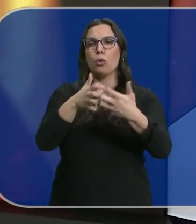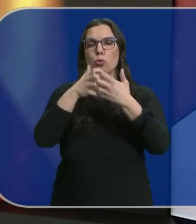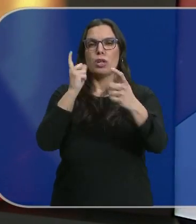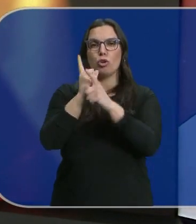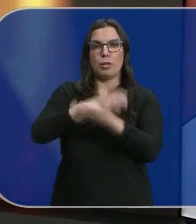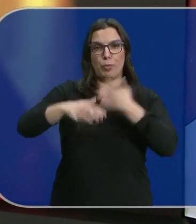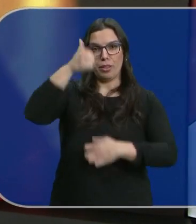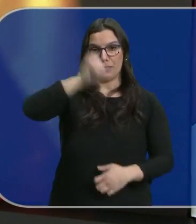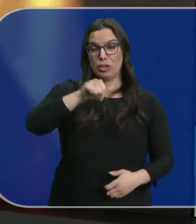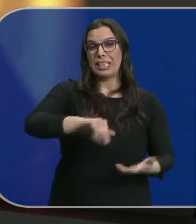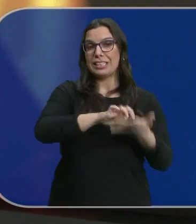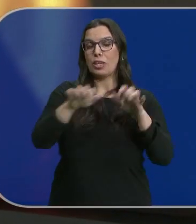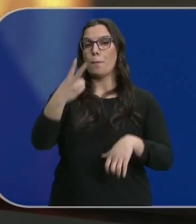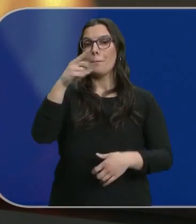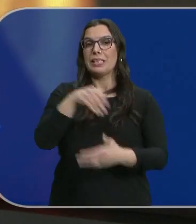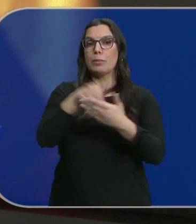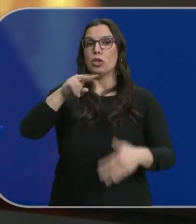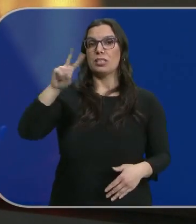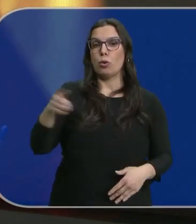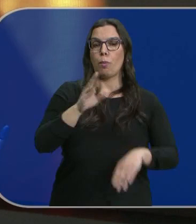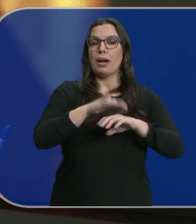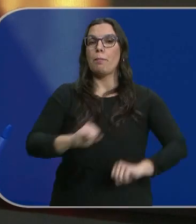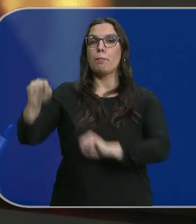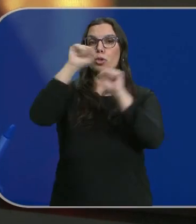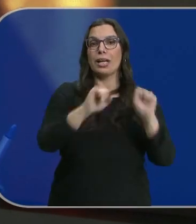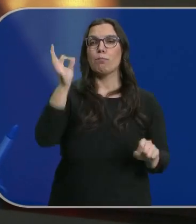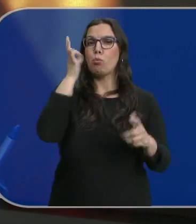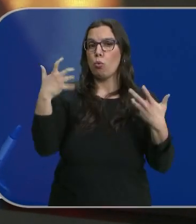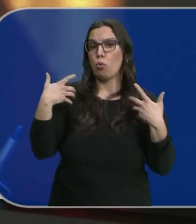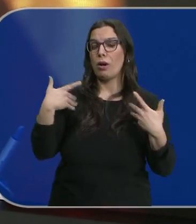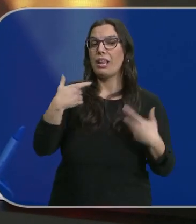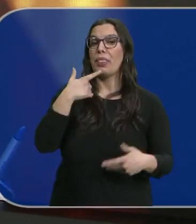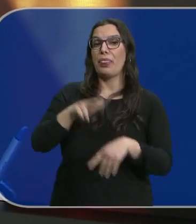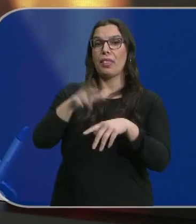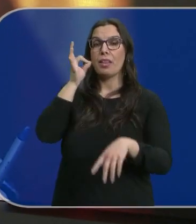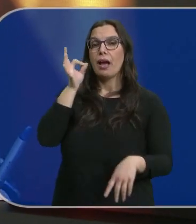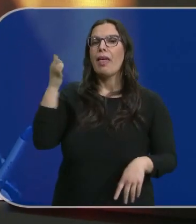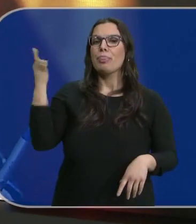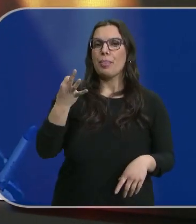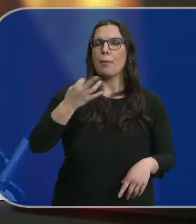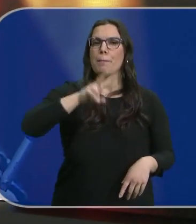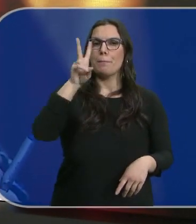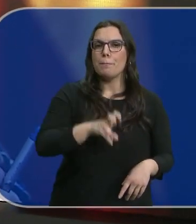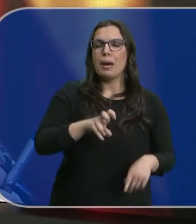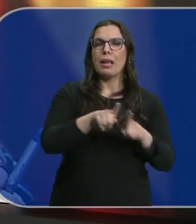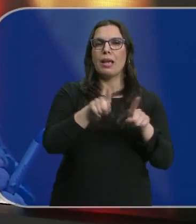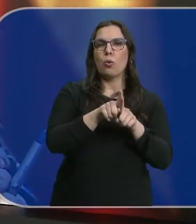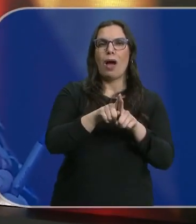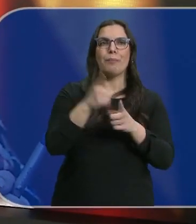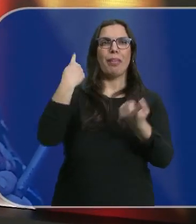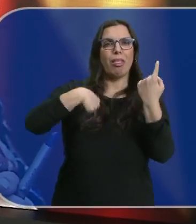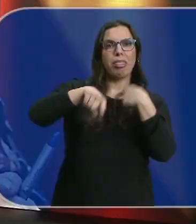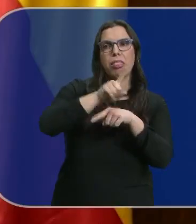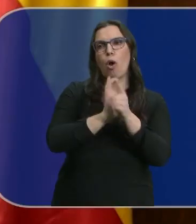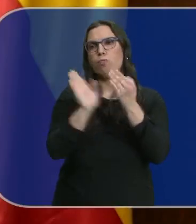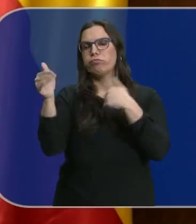género. Castilla y León cuenta con 20 millones, dice, para proteger a las víctimas, que según la delegada se deben utilizar sin dobles discursos.